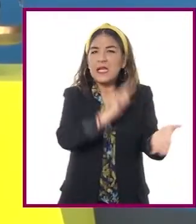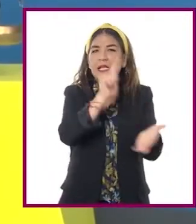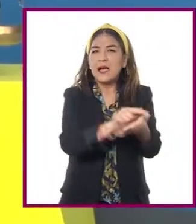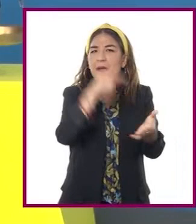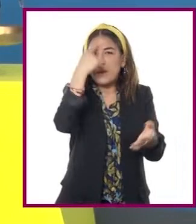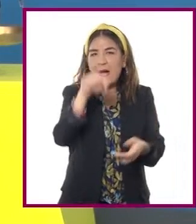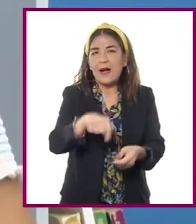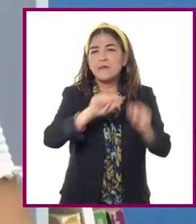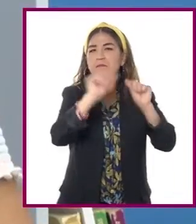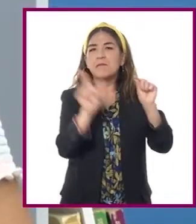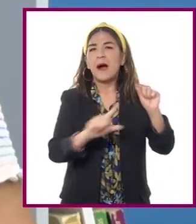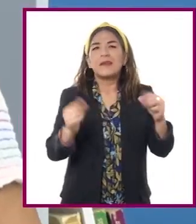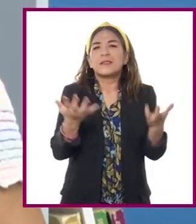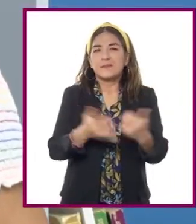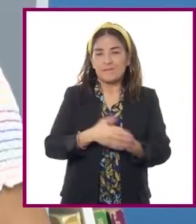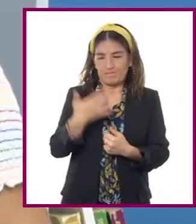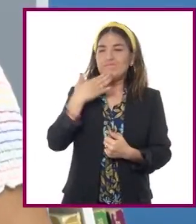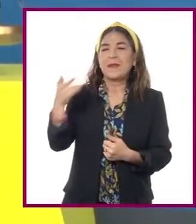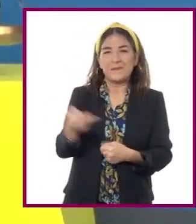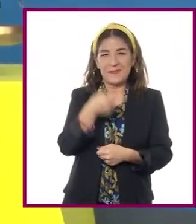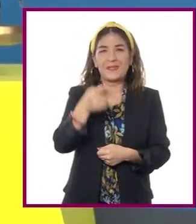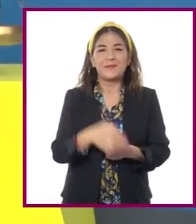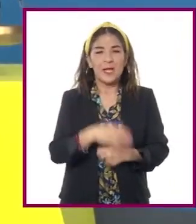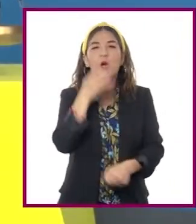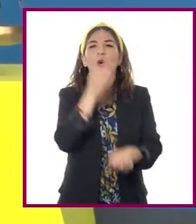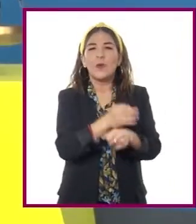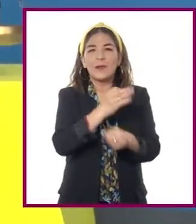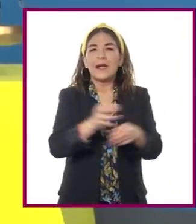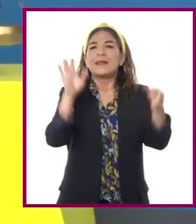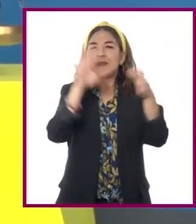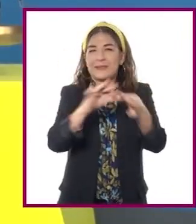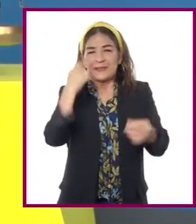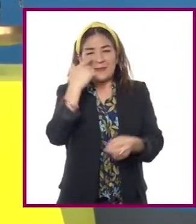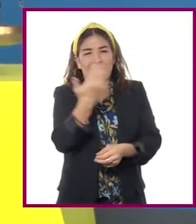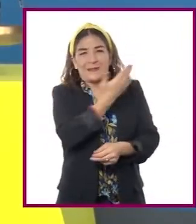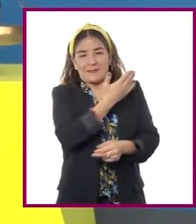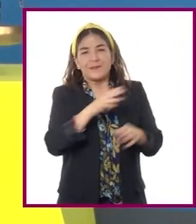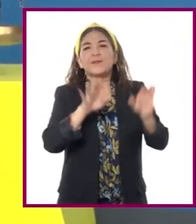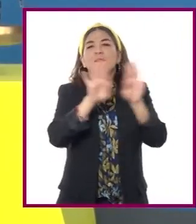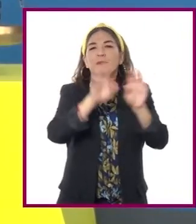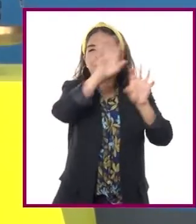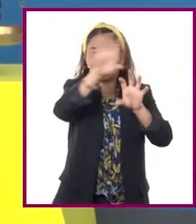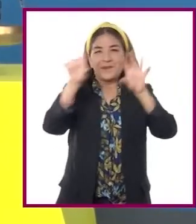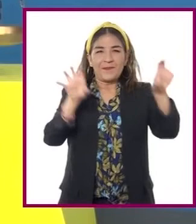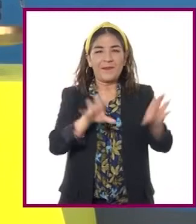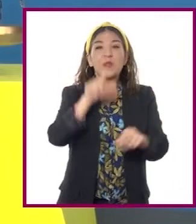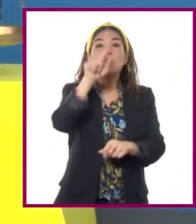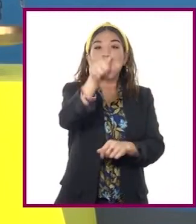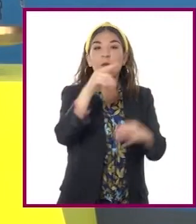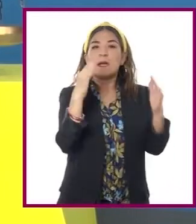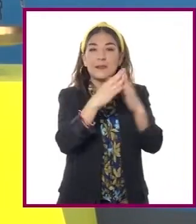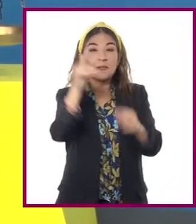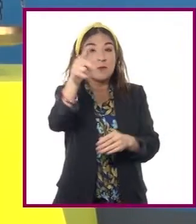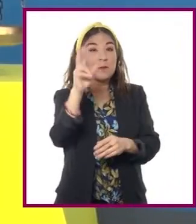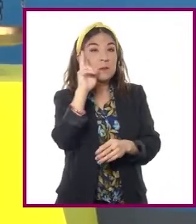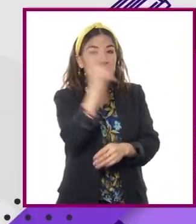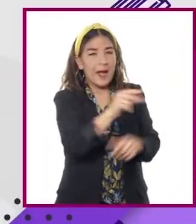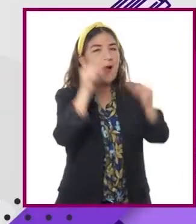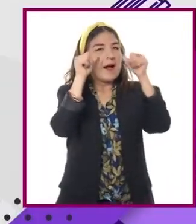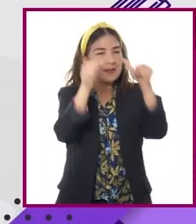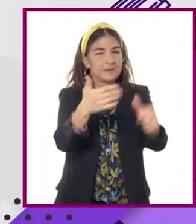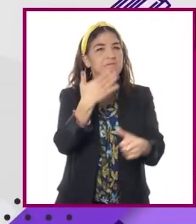Muy buena pregunta. ¿Qué te parece si te lo explico con el siguiente esquema? Y allá en casa, pongan mucha